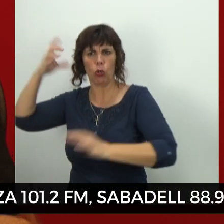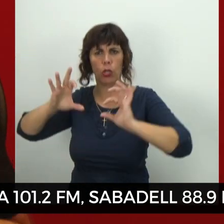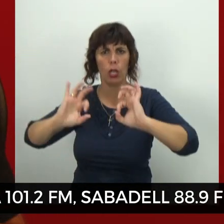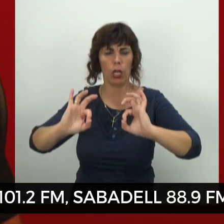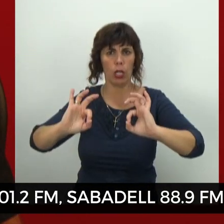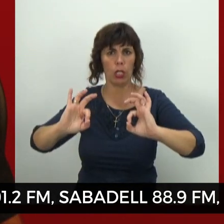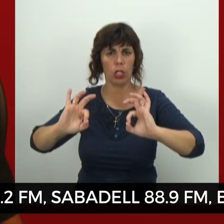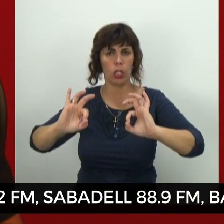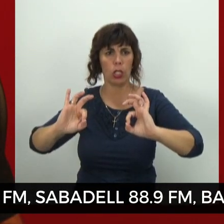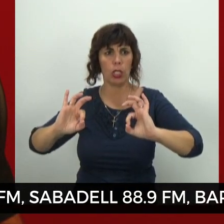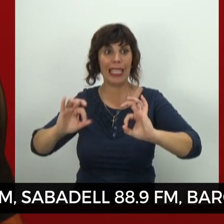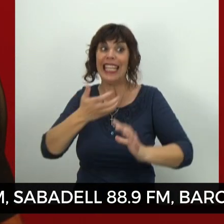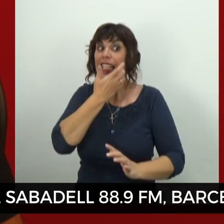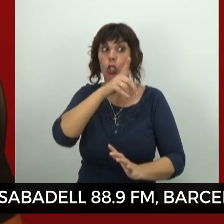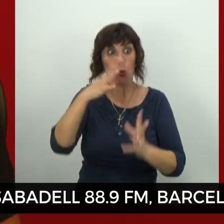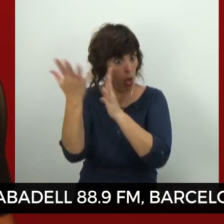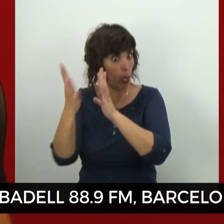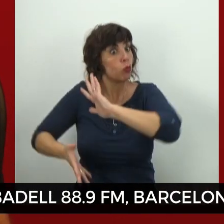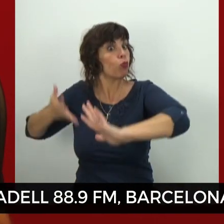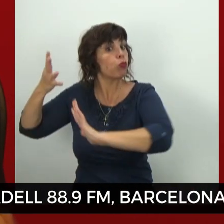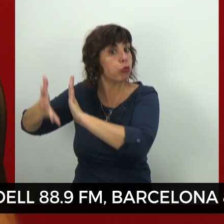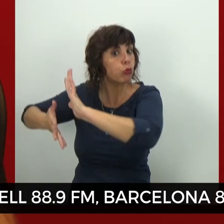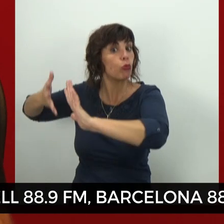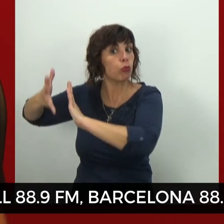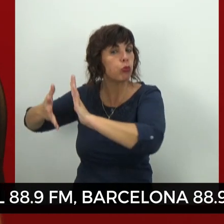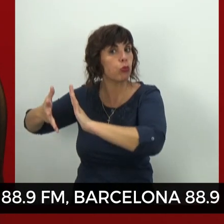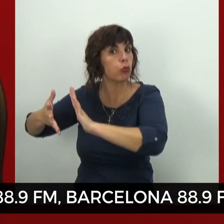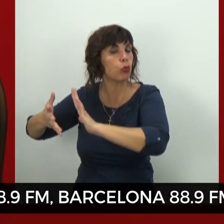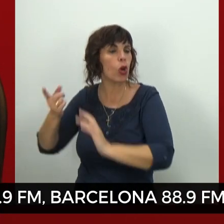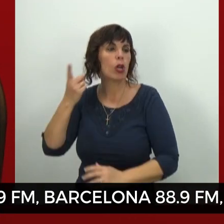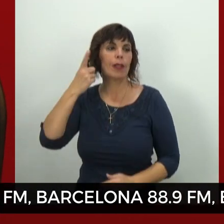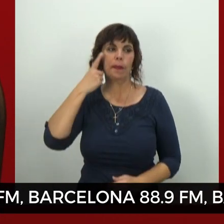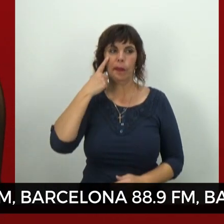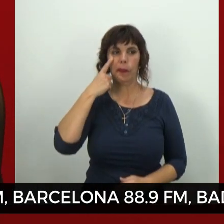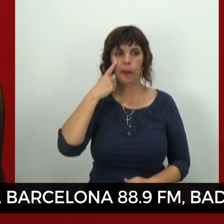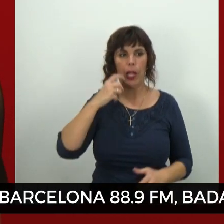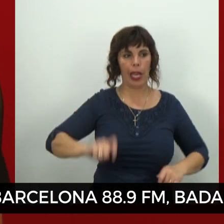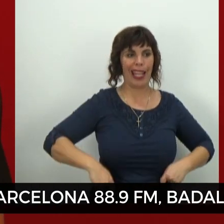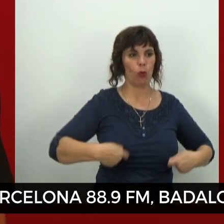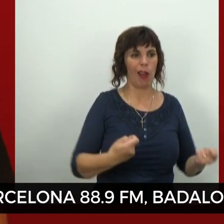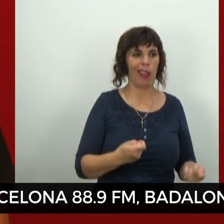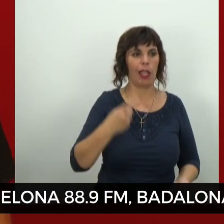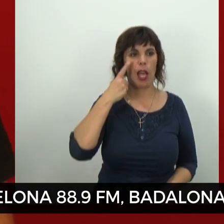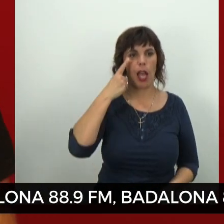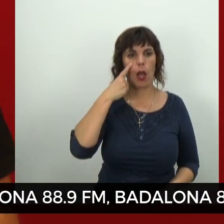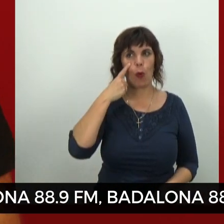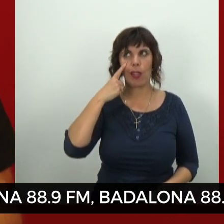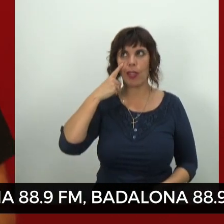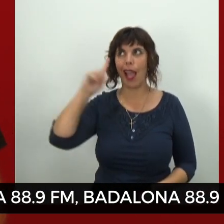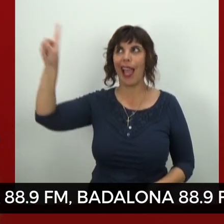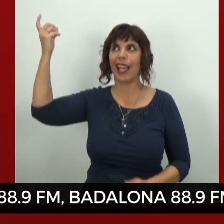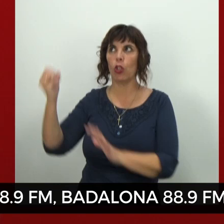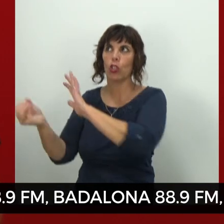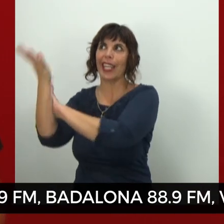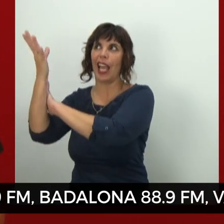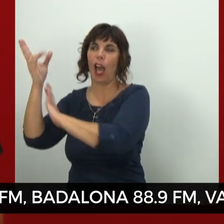la creación se da cuenta que el Creador está presente y cerca. Y